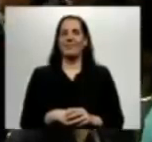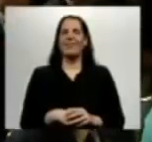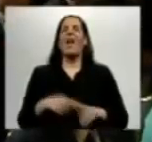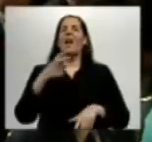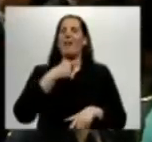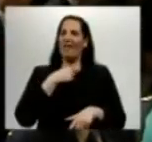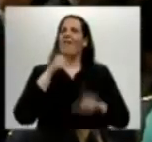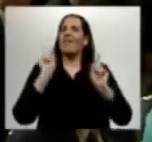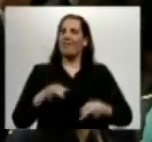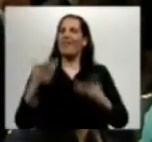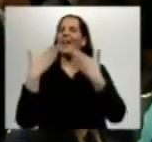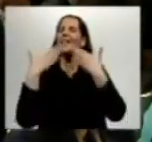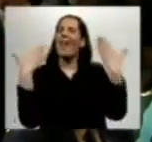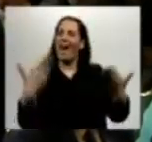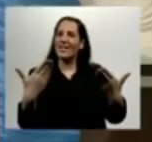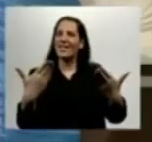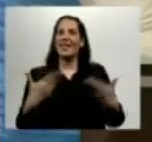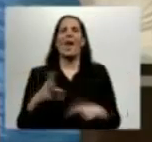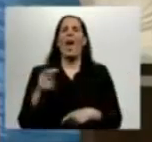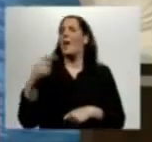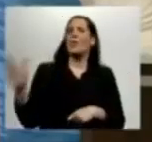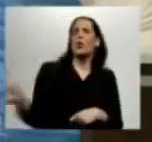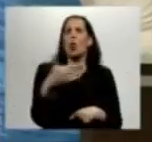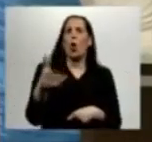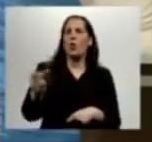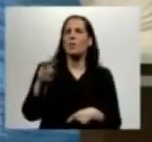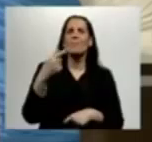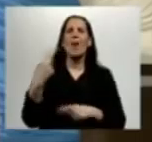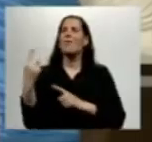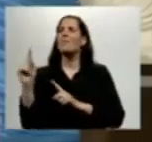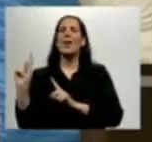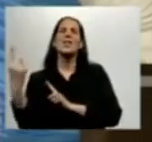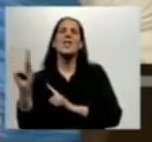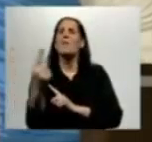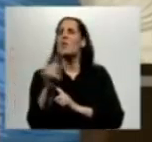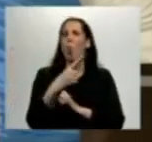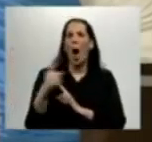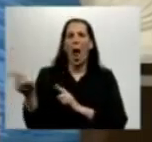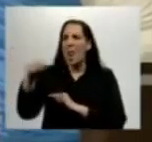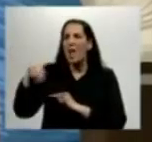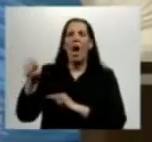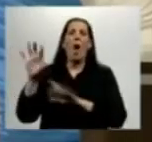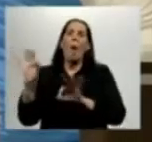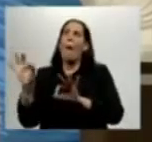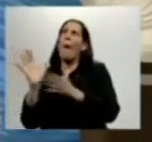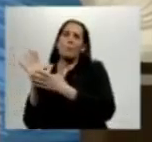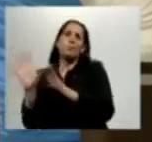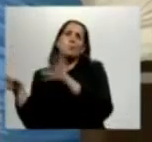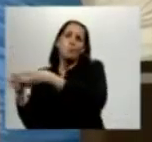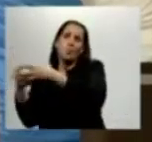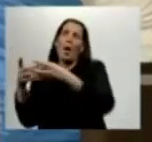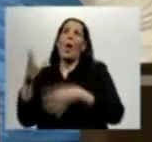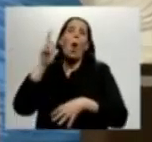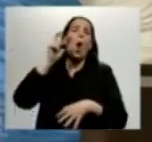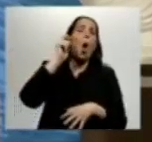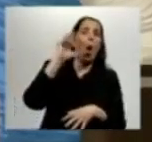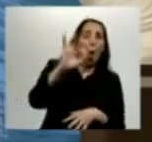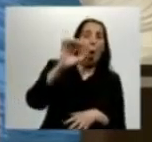Quiero agradecer a todos aquellos que individualmente o bajo la forma de organizaciones no